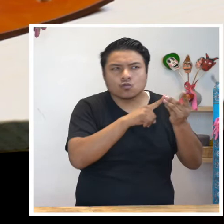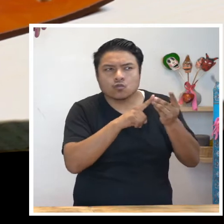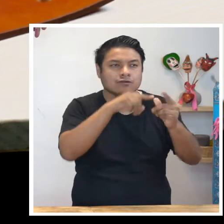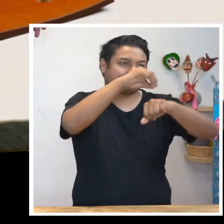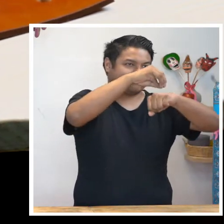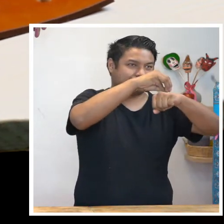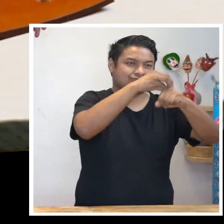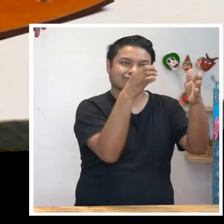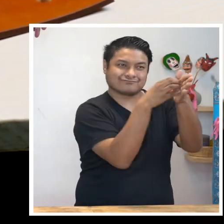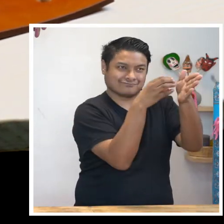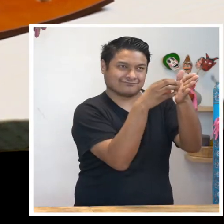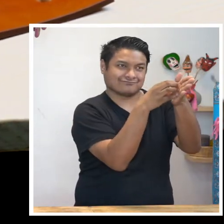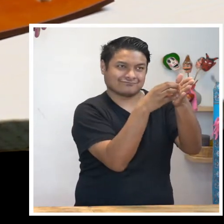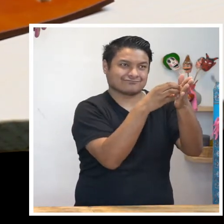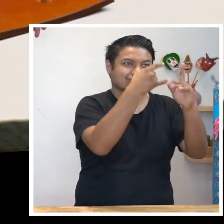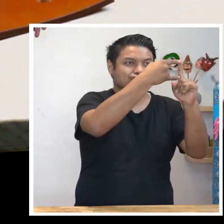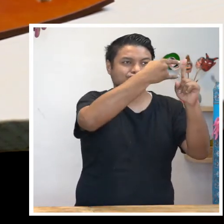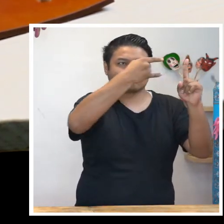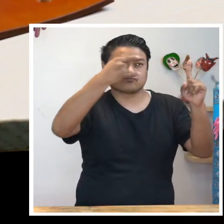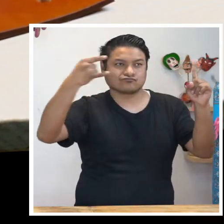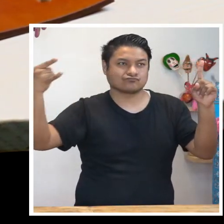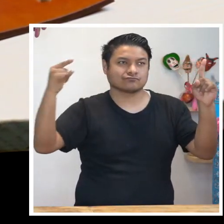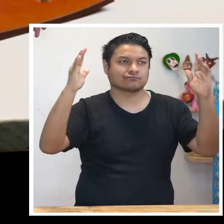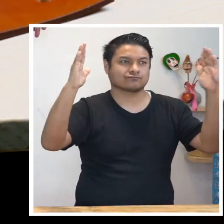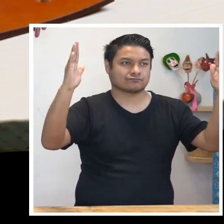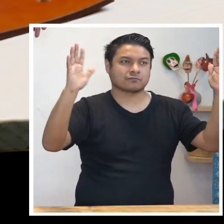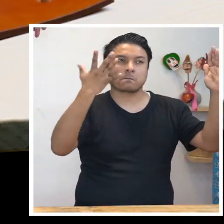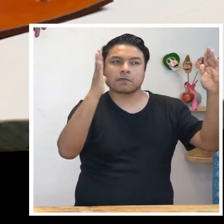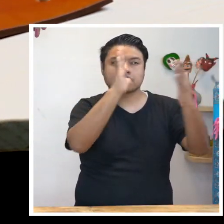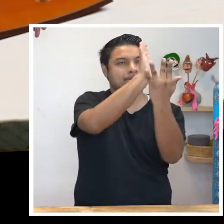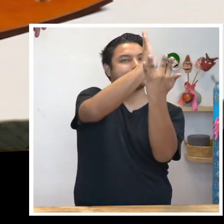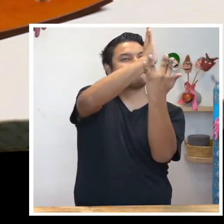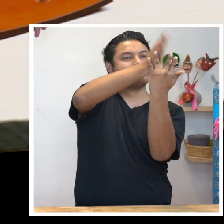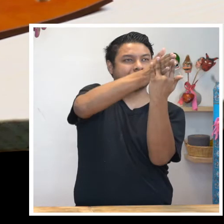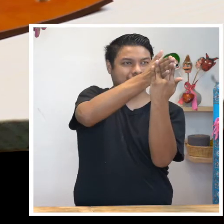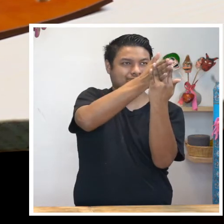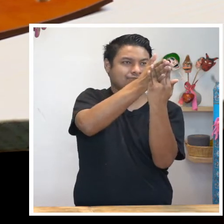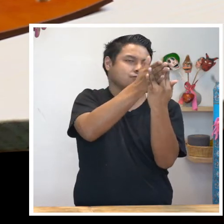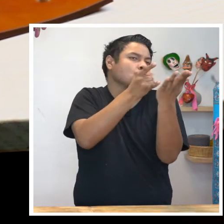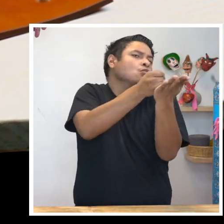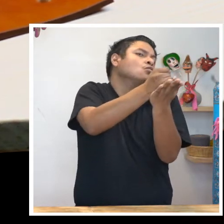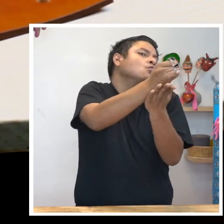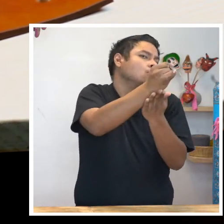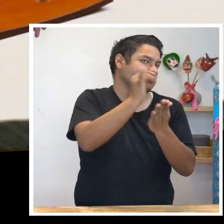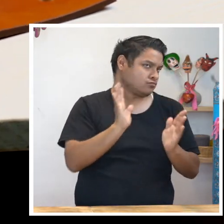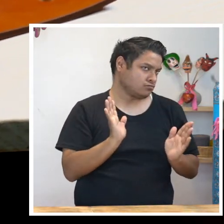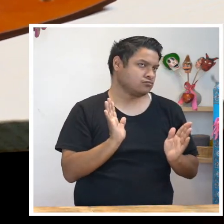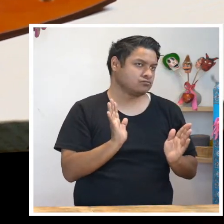la altura de la mitad para que sea una manera estética. Lo hacemos de esta manera nada más.